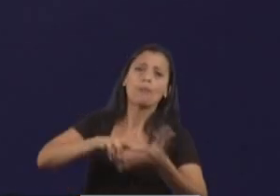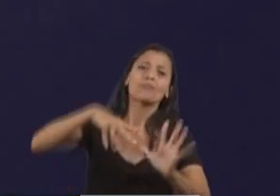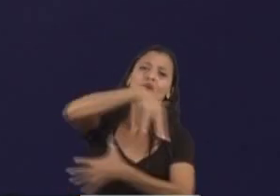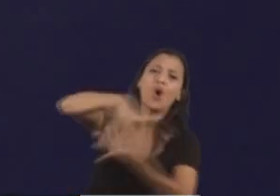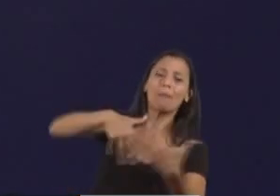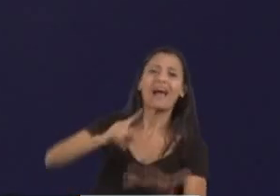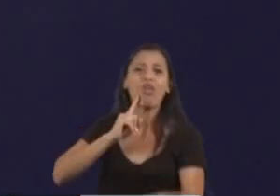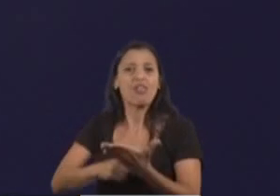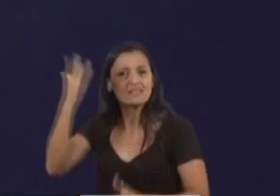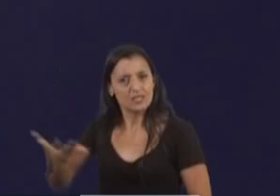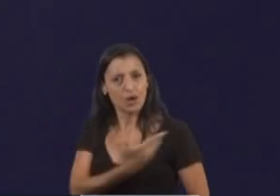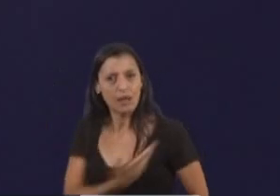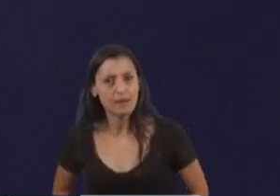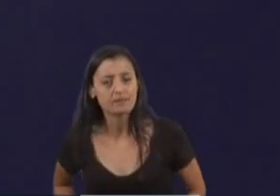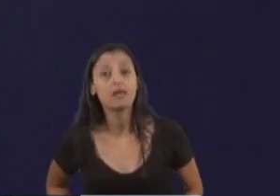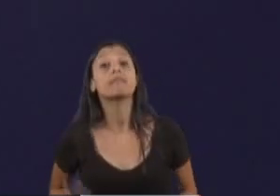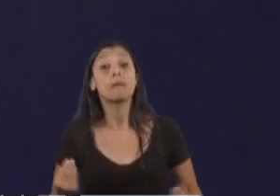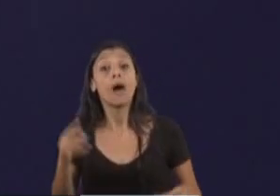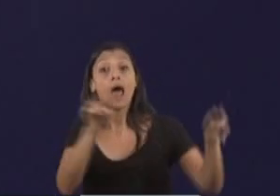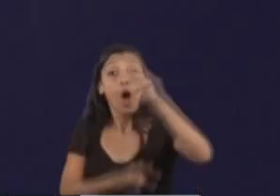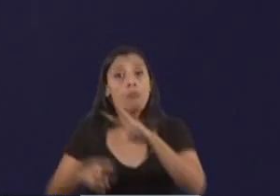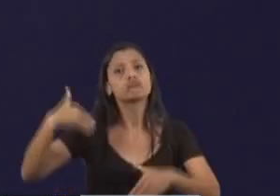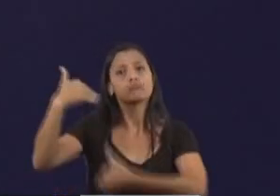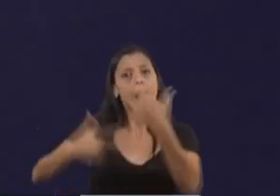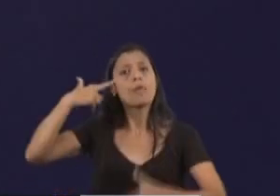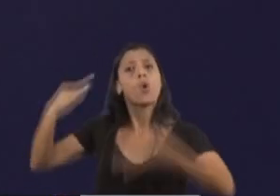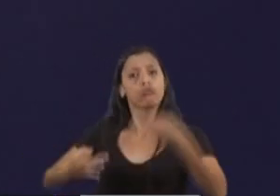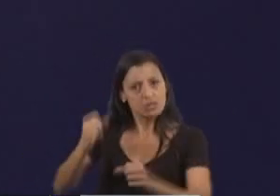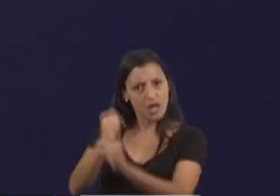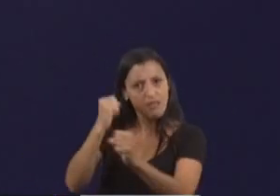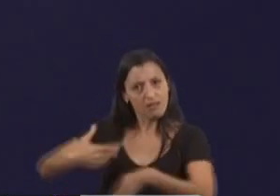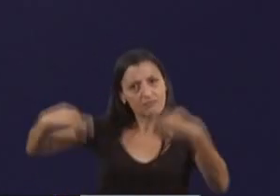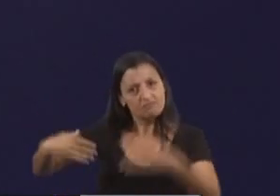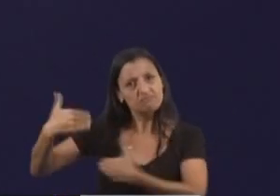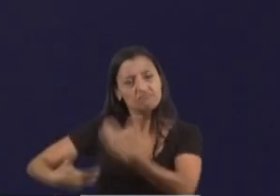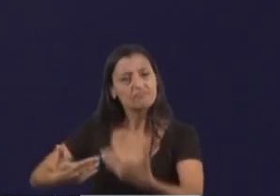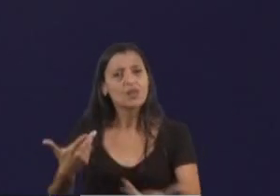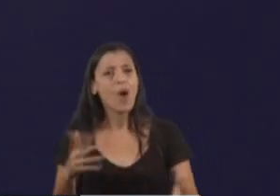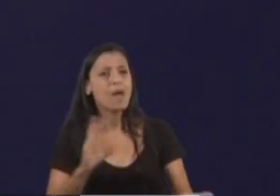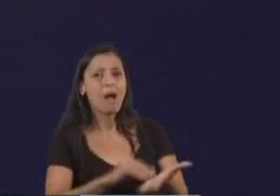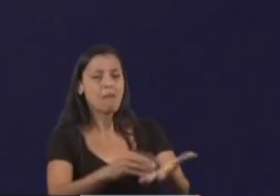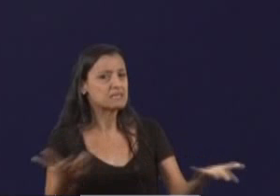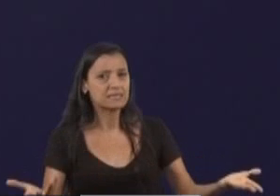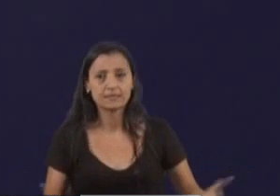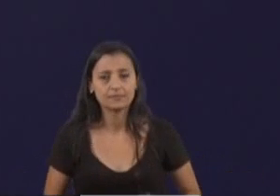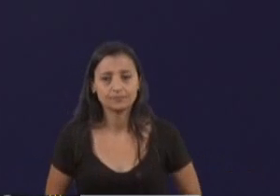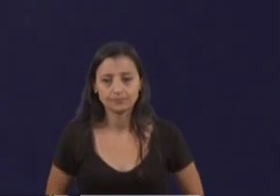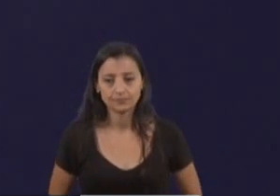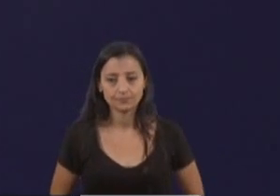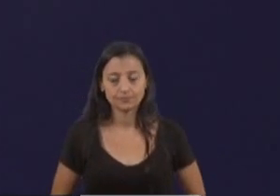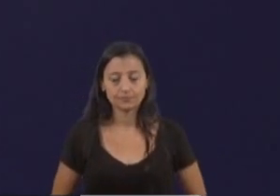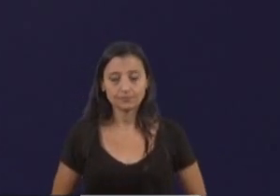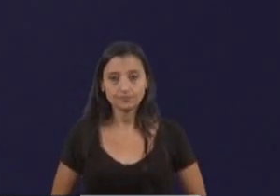pos de que la justicia siga trabajando de la manera más eficiente posible. No hay mucho más que eso.